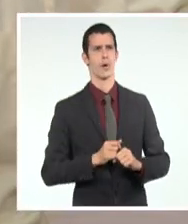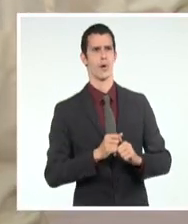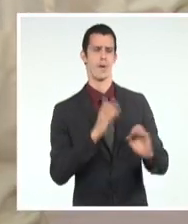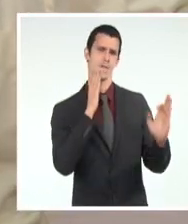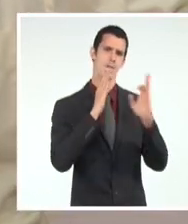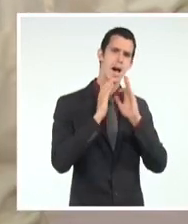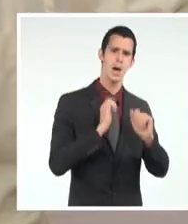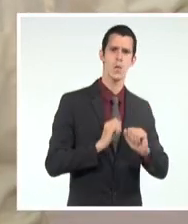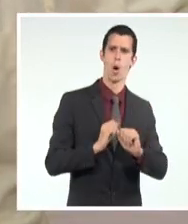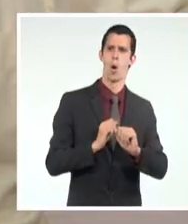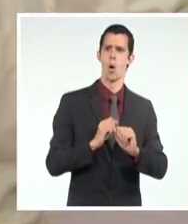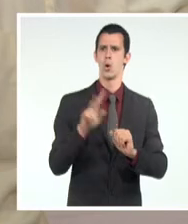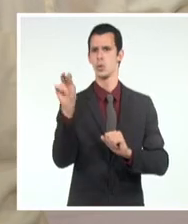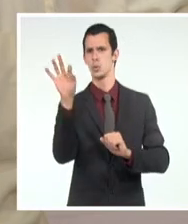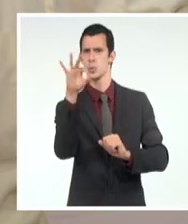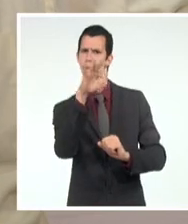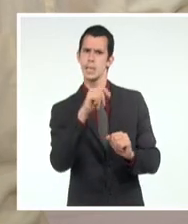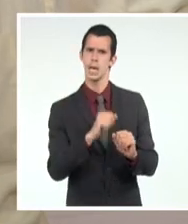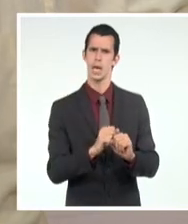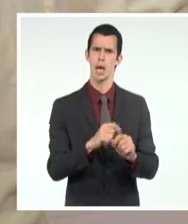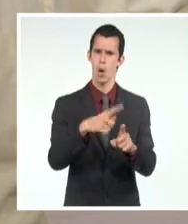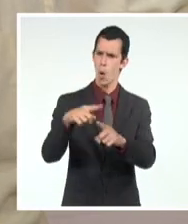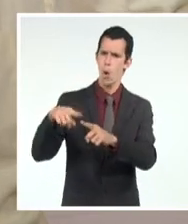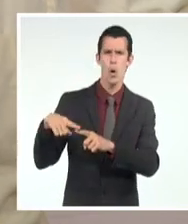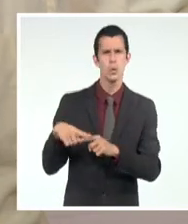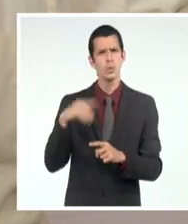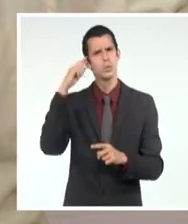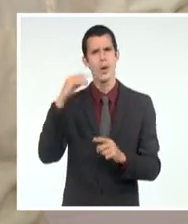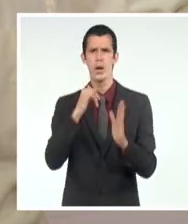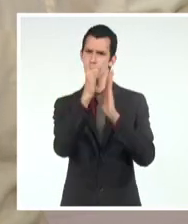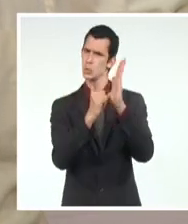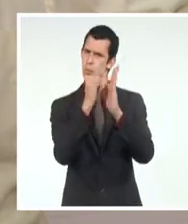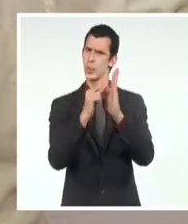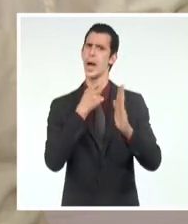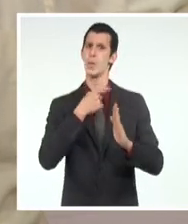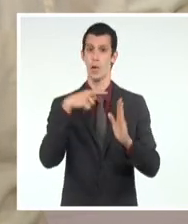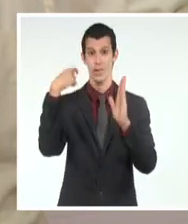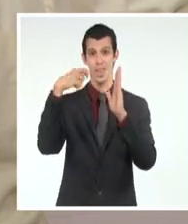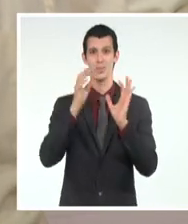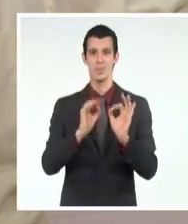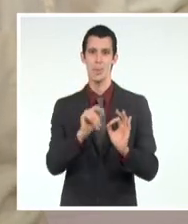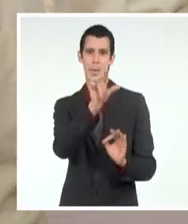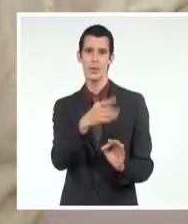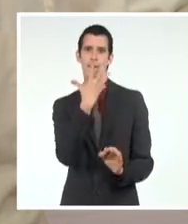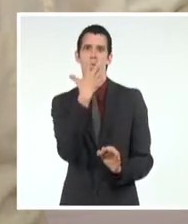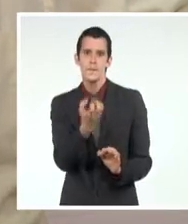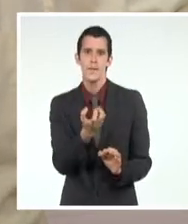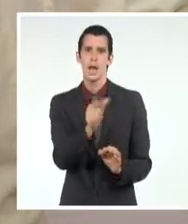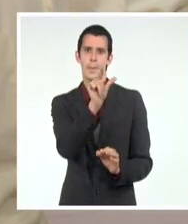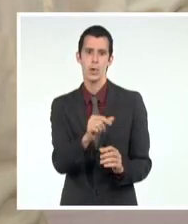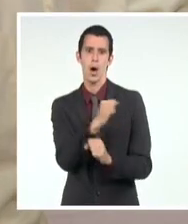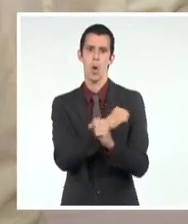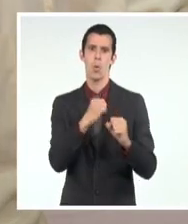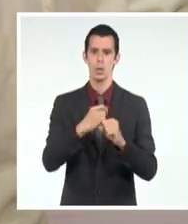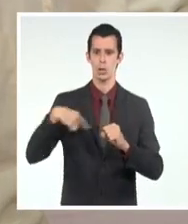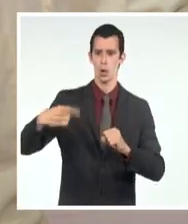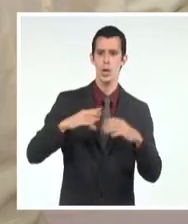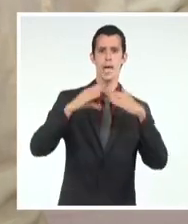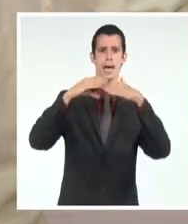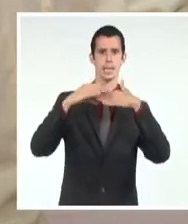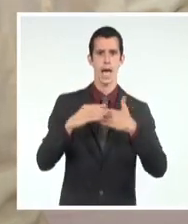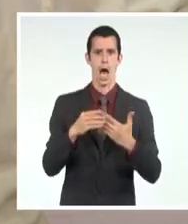empresas como Twitter, como Facebook, como YouTube, que son empresas constituidas al amparo de la ley, de las